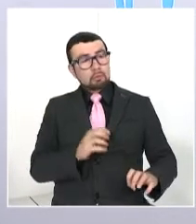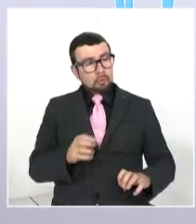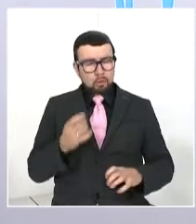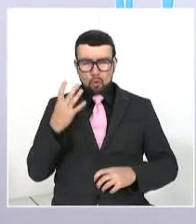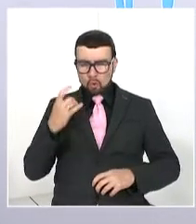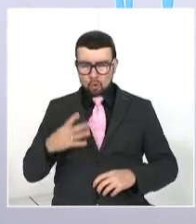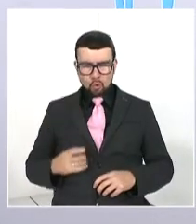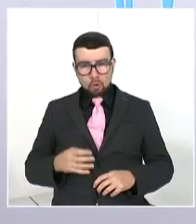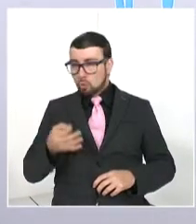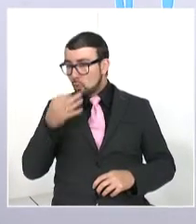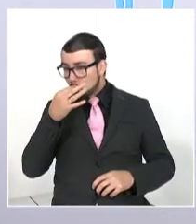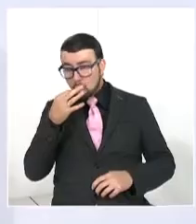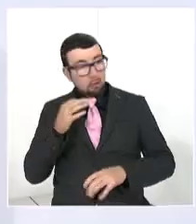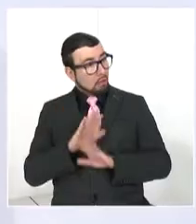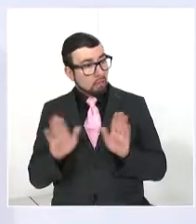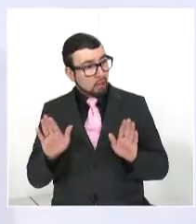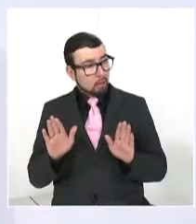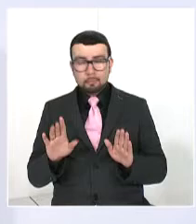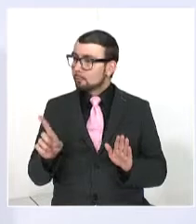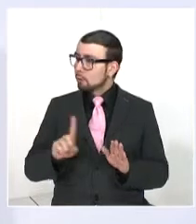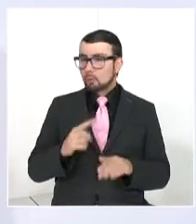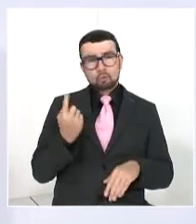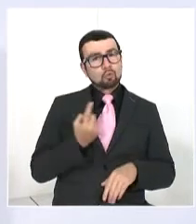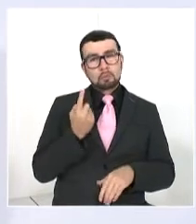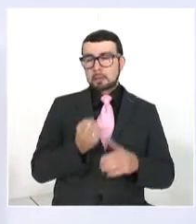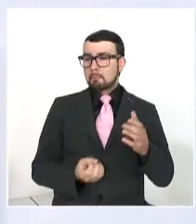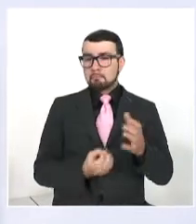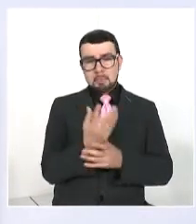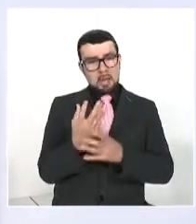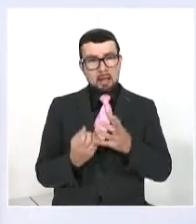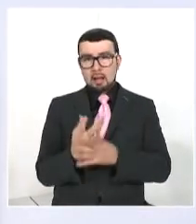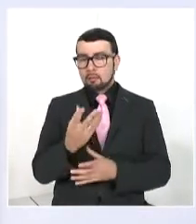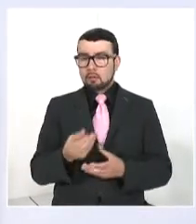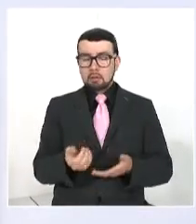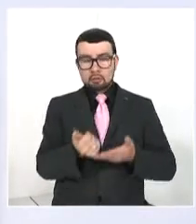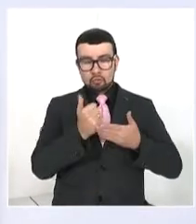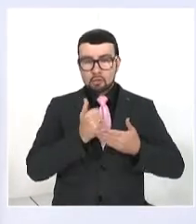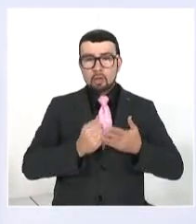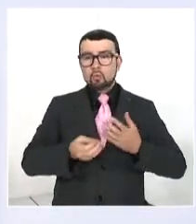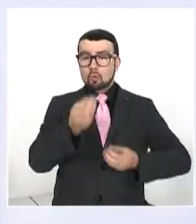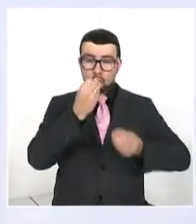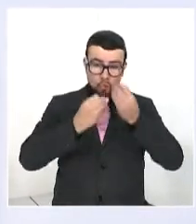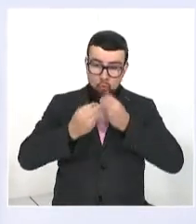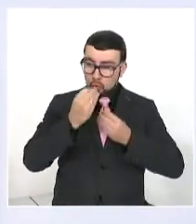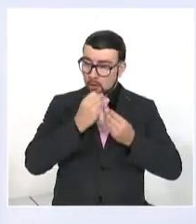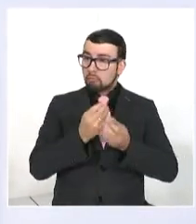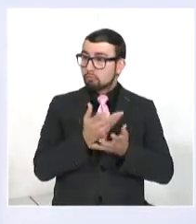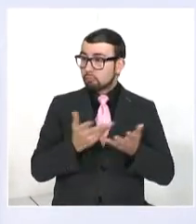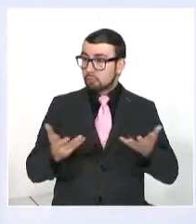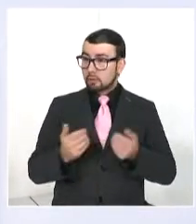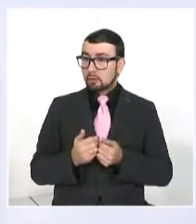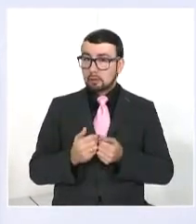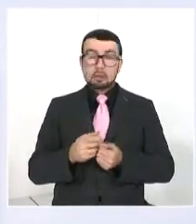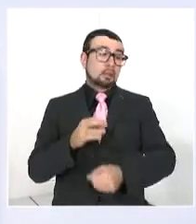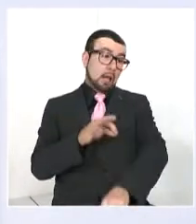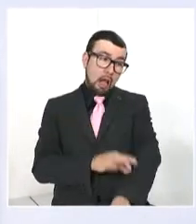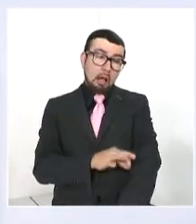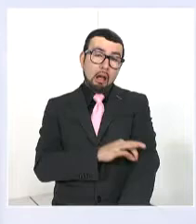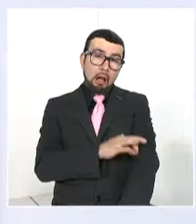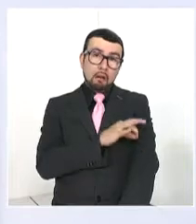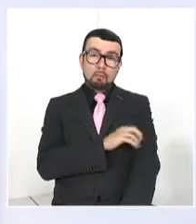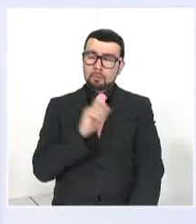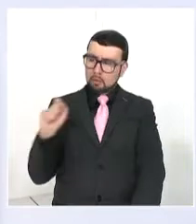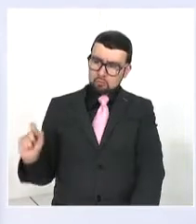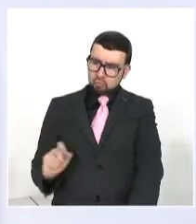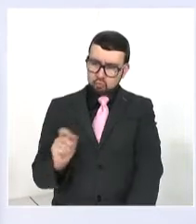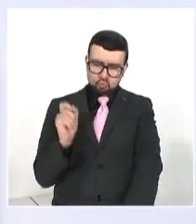los tratamientos. Las plantas y la comida. Y las agujas. Ah, sí. Y las